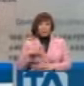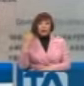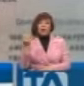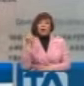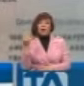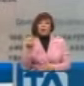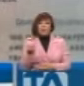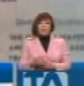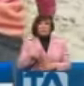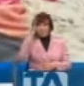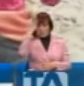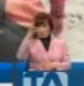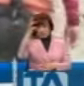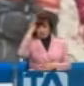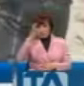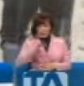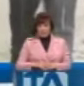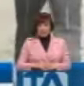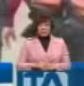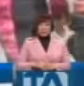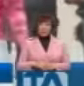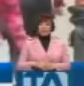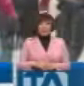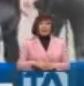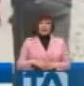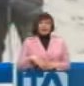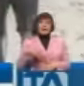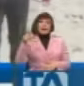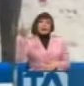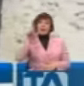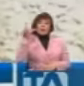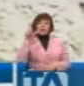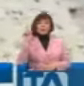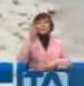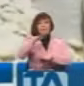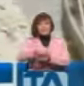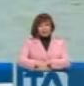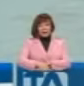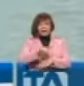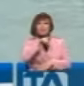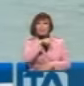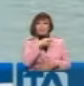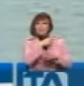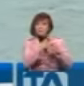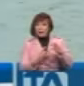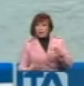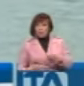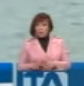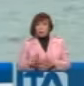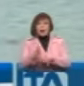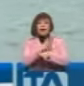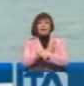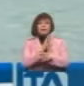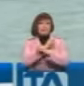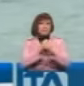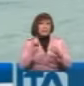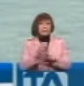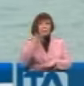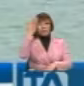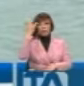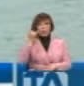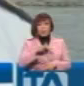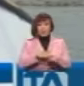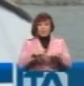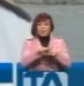de nacionalidad francesa que la tarde de este lunes se ahogó en el río Puyo en la comunidad del Porvenir y que estaba desaparecido tras ser arrastrado por